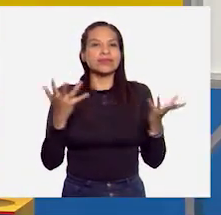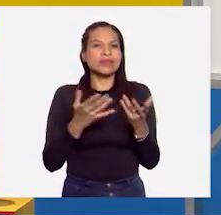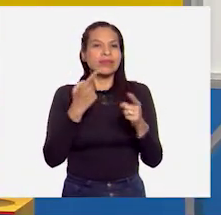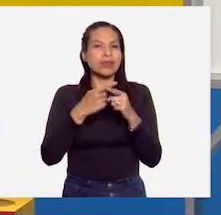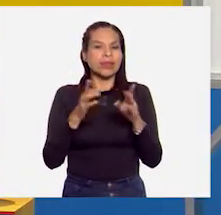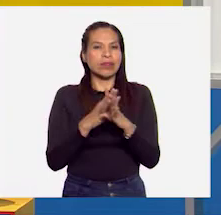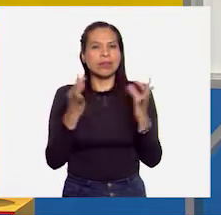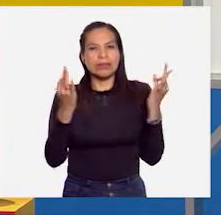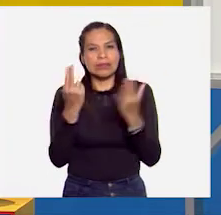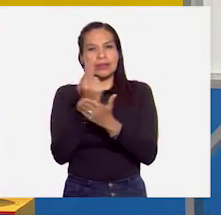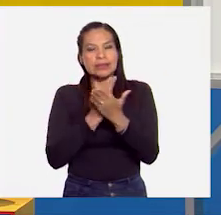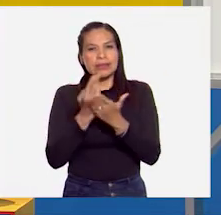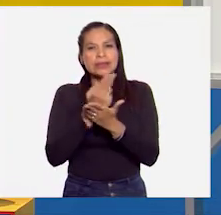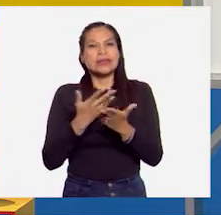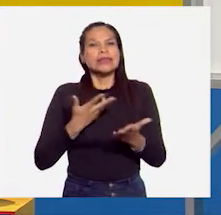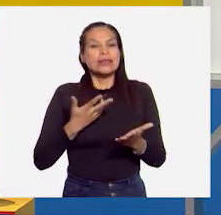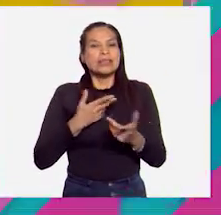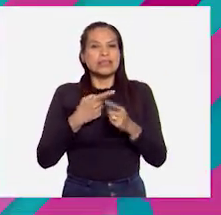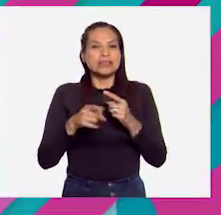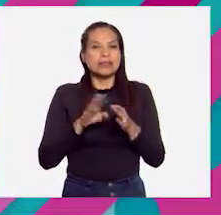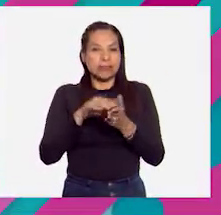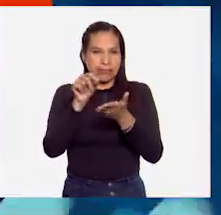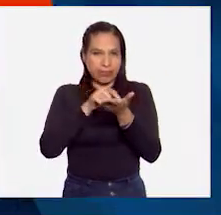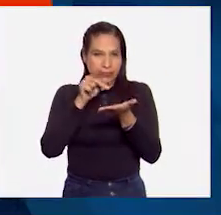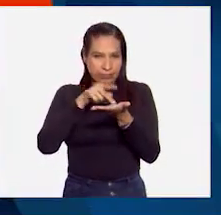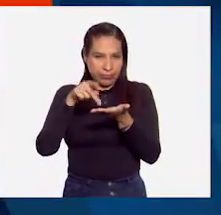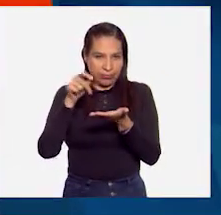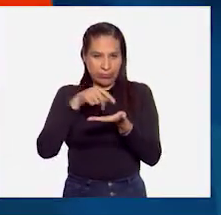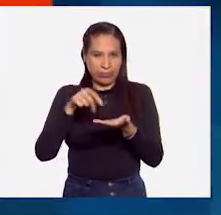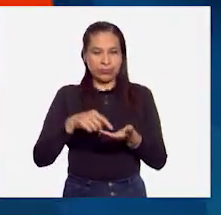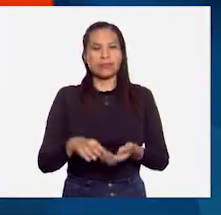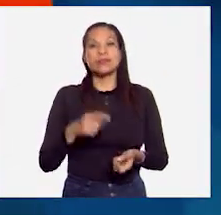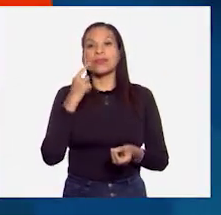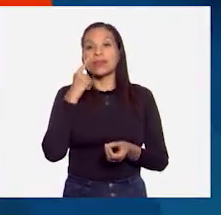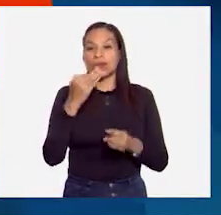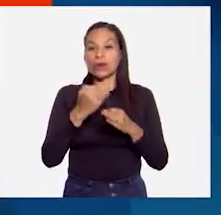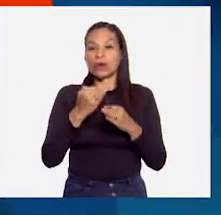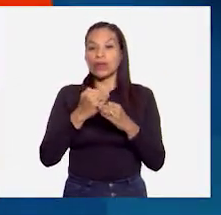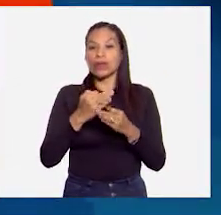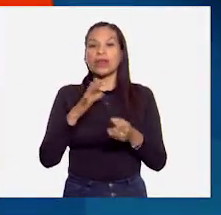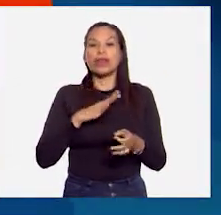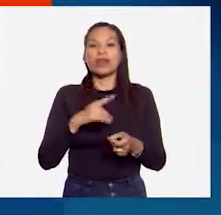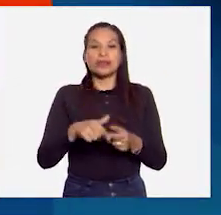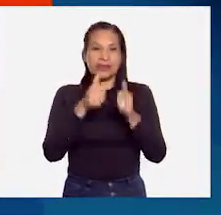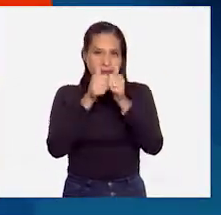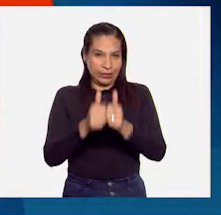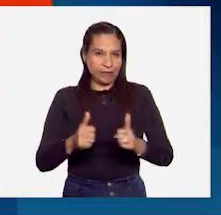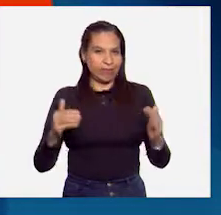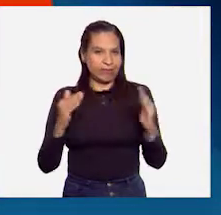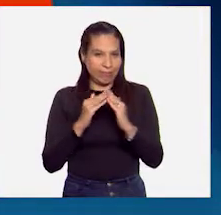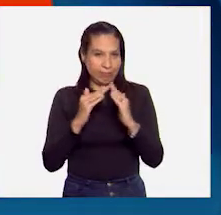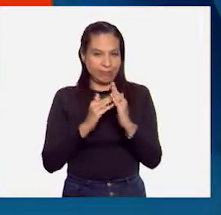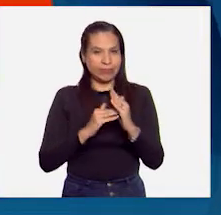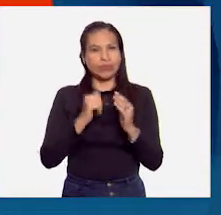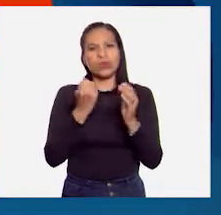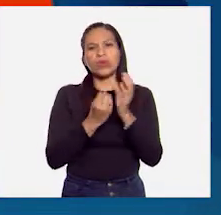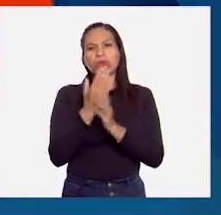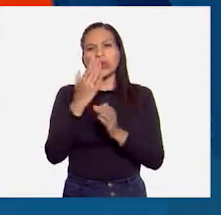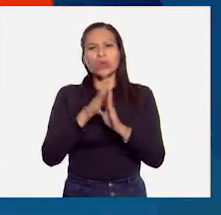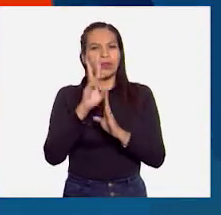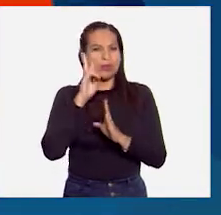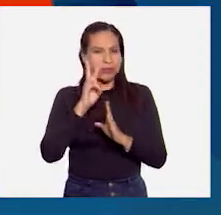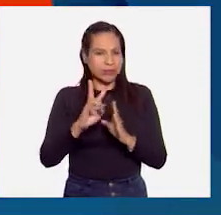de mandalas con tinta. Bueno, pues nuevamente estamos aquí en Quédate en Casa con un nuevo